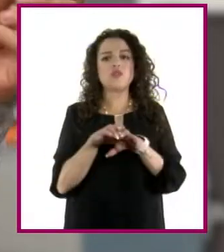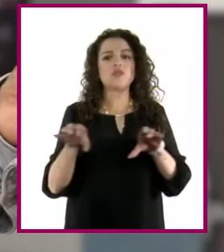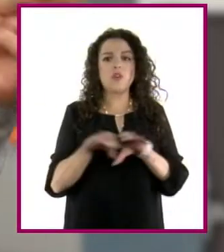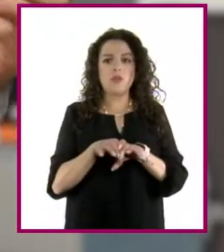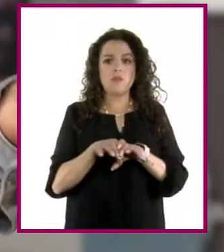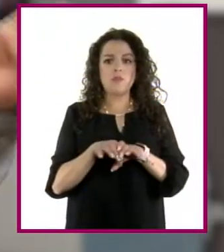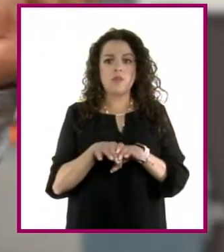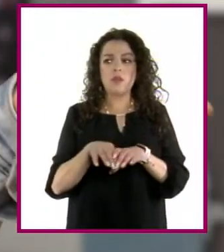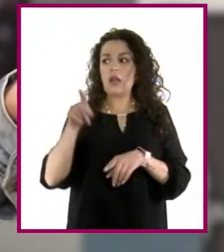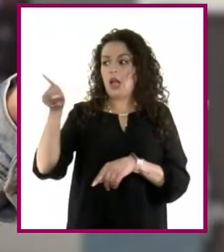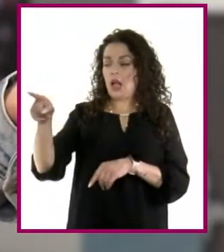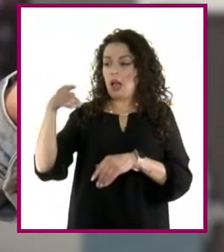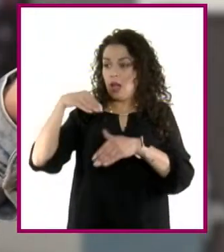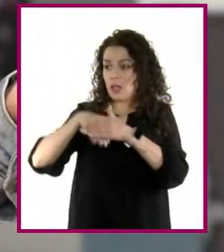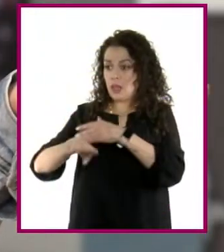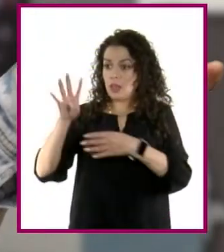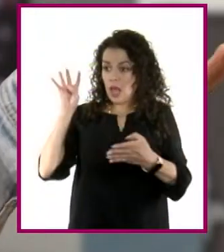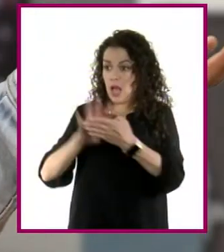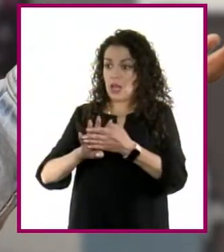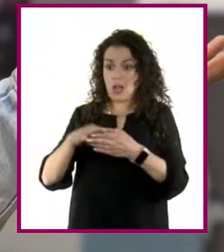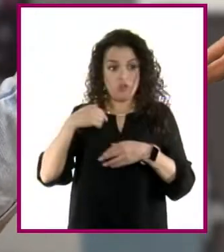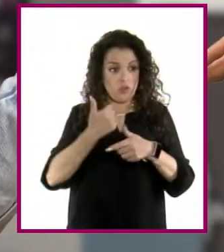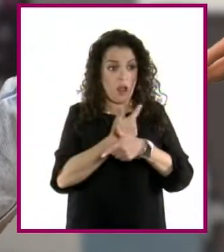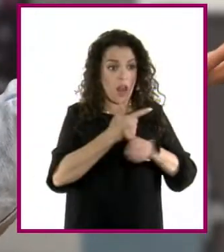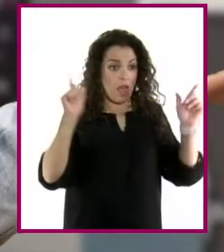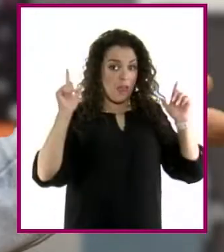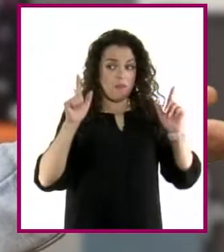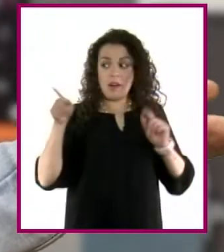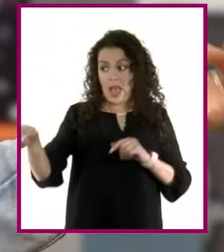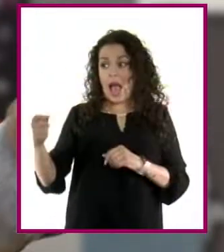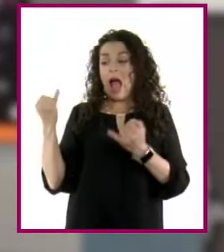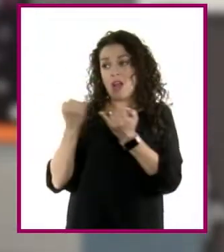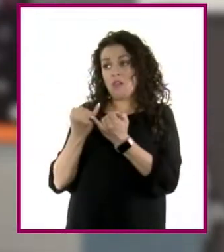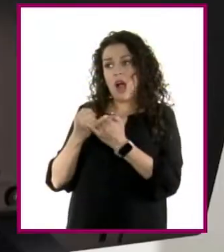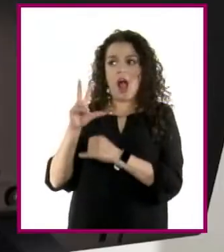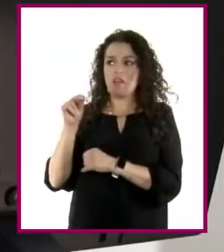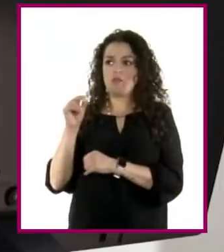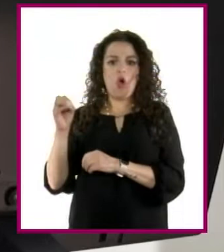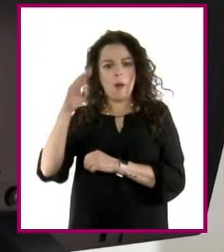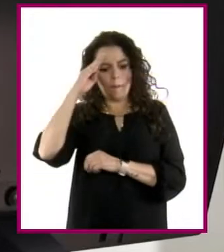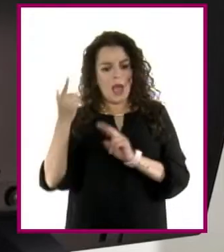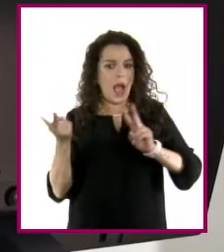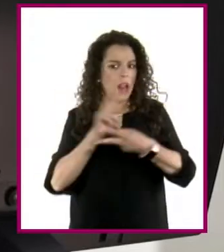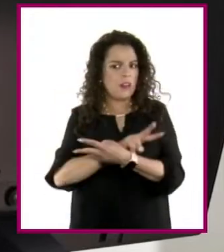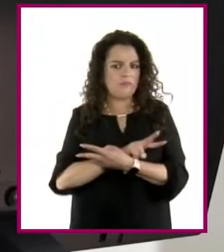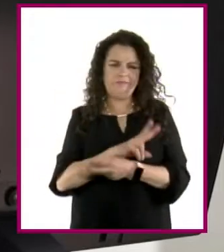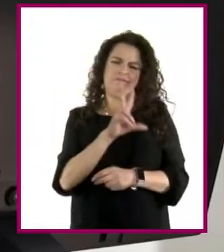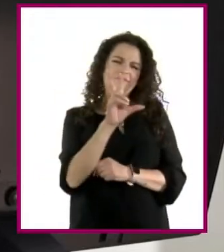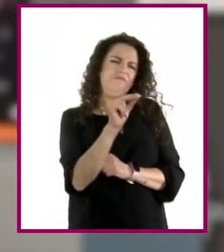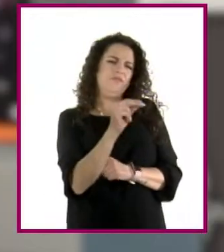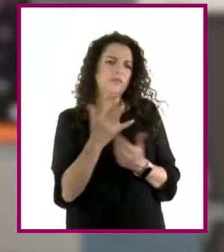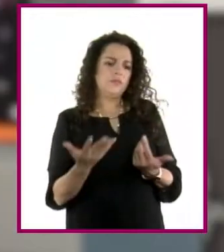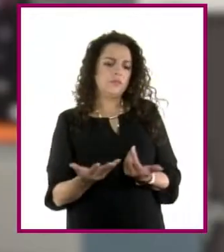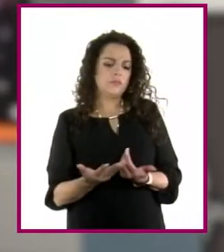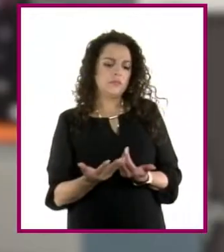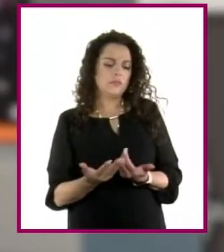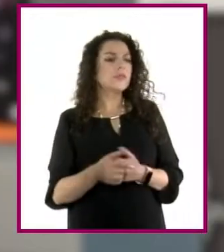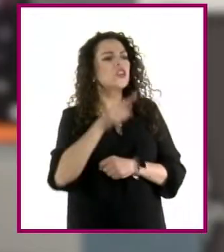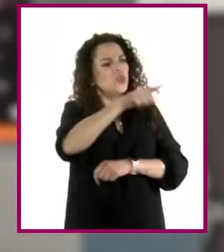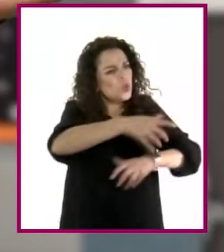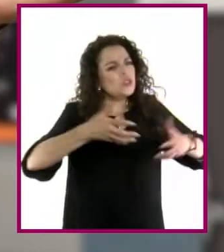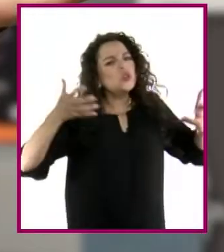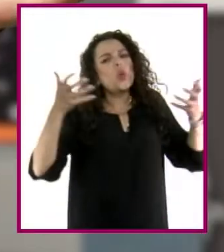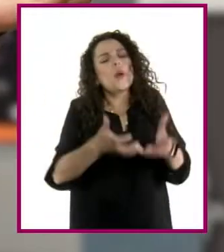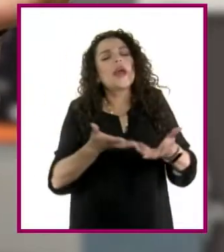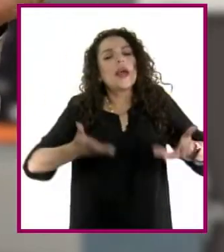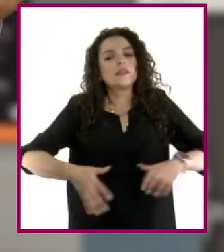que ella reciba la sentencia severa. Y tampoco esperaría que yo hiciera lo mismo por ella. Entonces, ¿qué harías?